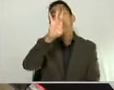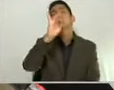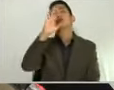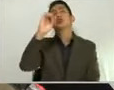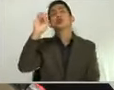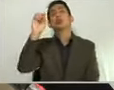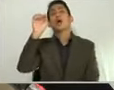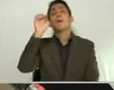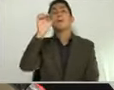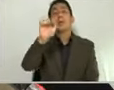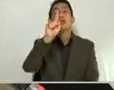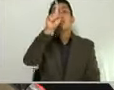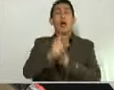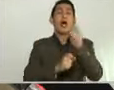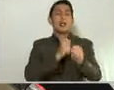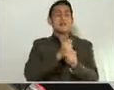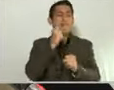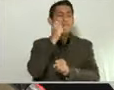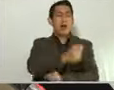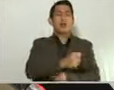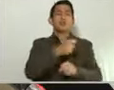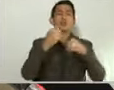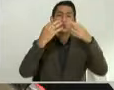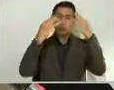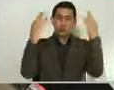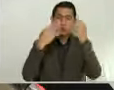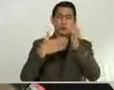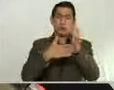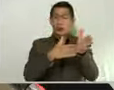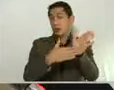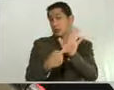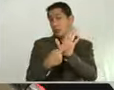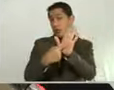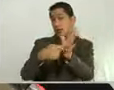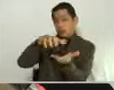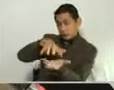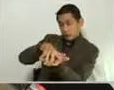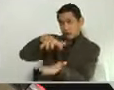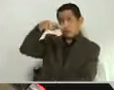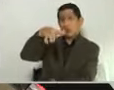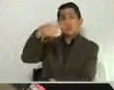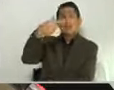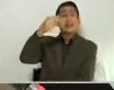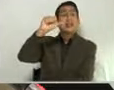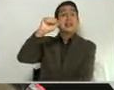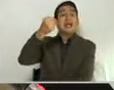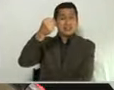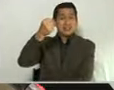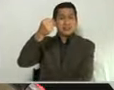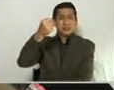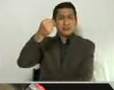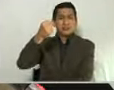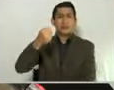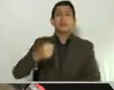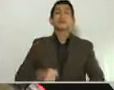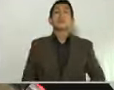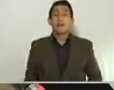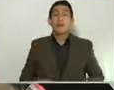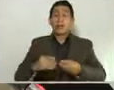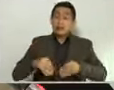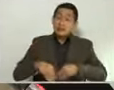va a ser con el gas, así como alimentamos a las personas todos los días en almuerzos, desayunos,